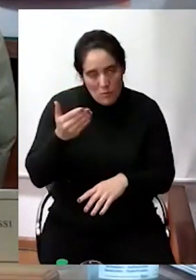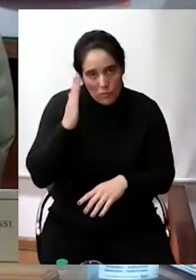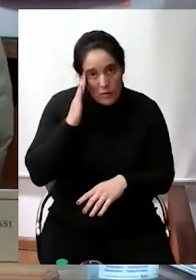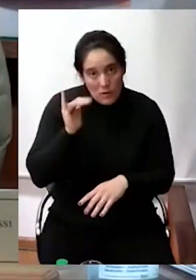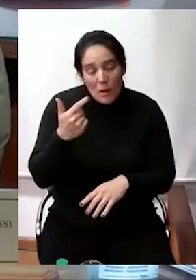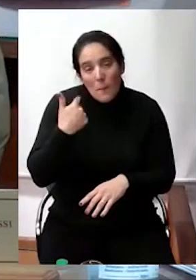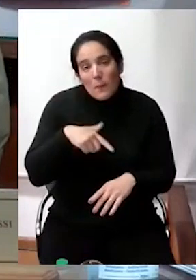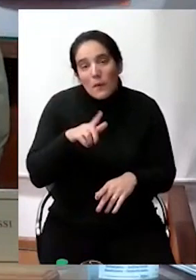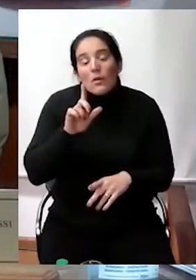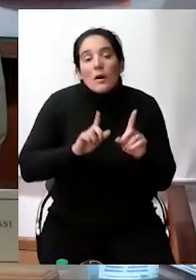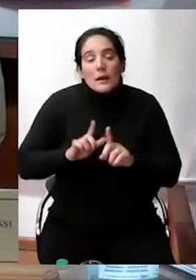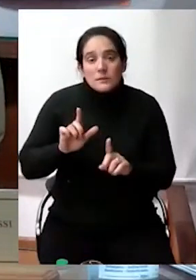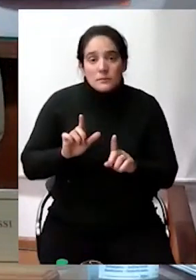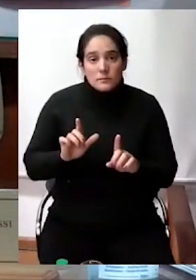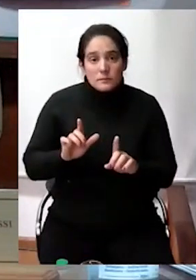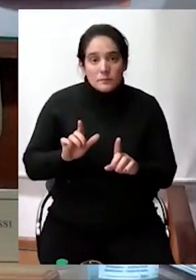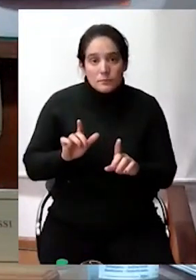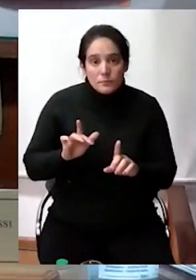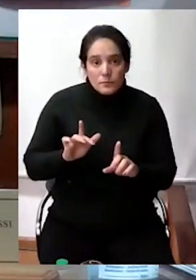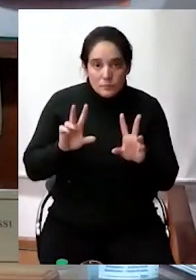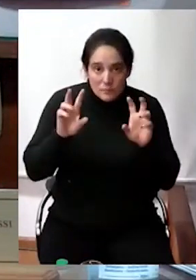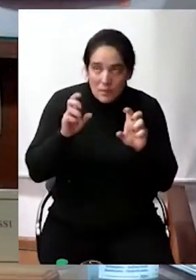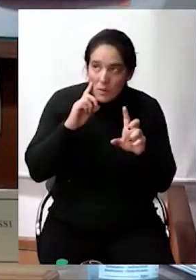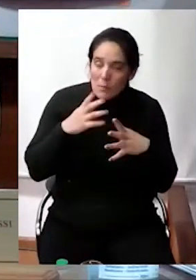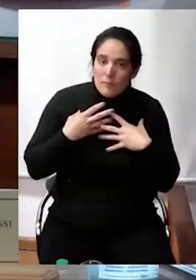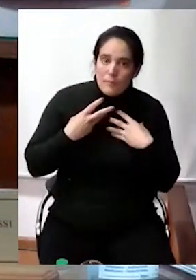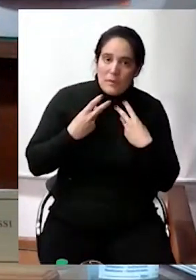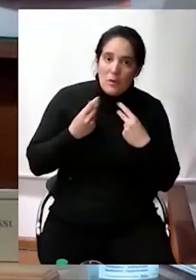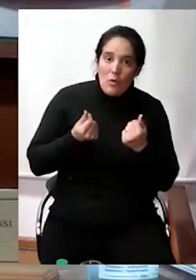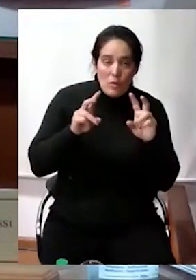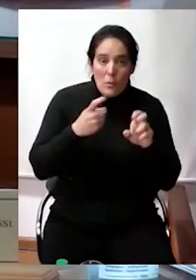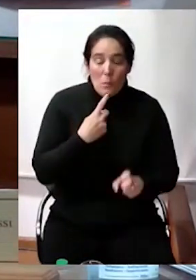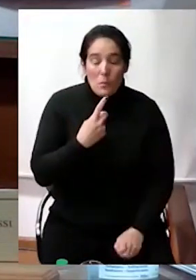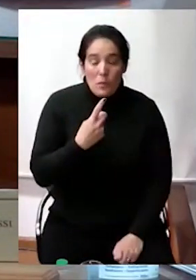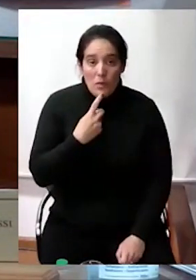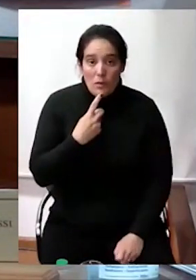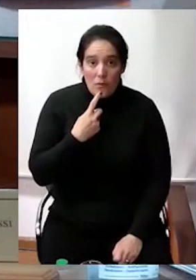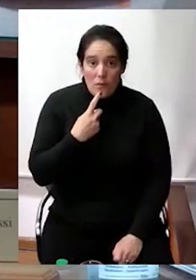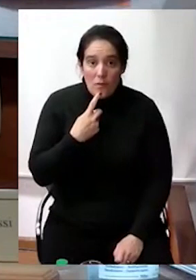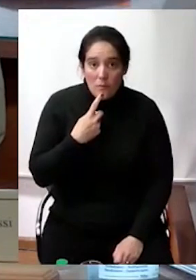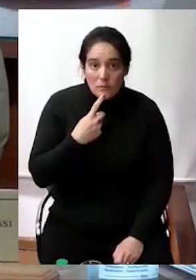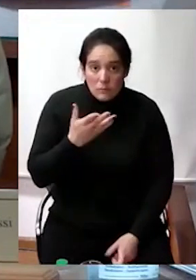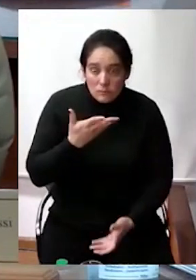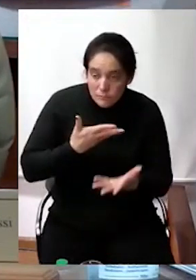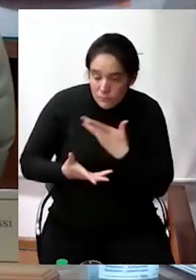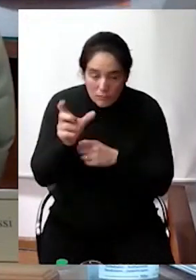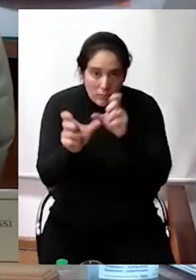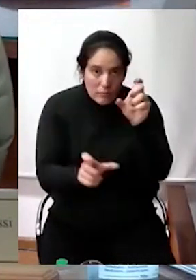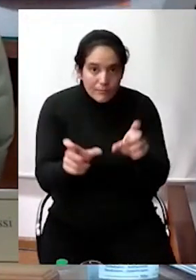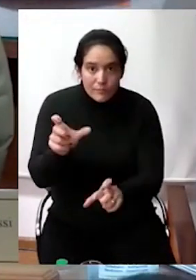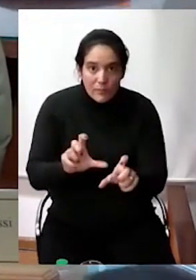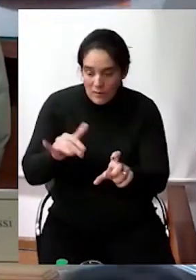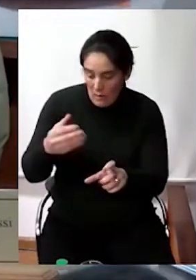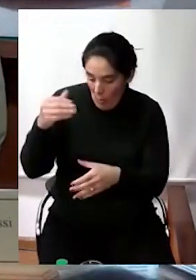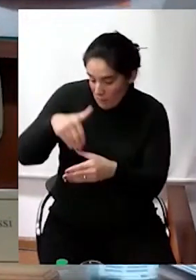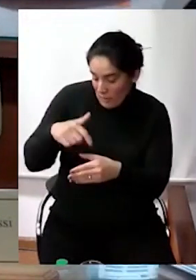pero creo que hay por lo menos este por una cuestión de sensibilidad política de que nos debemos a a la gente que que nos